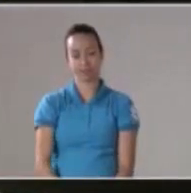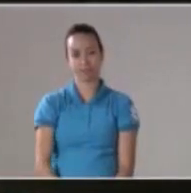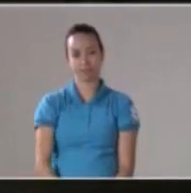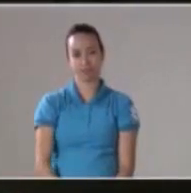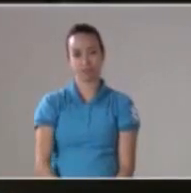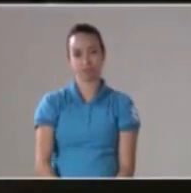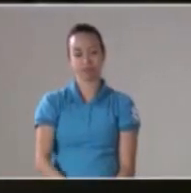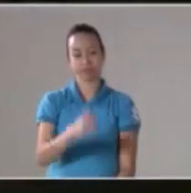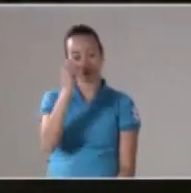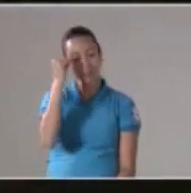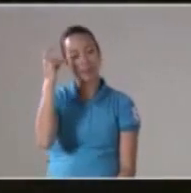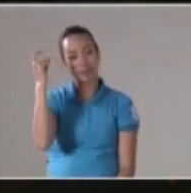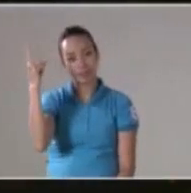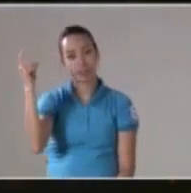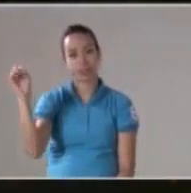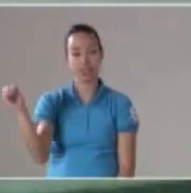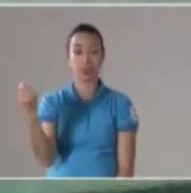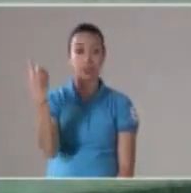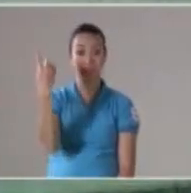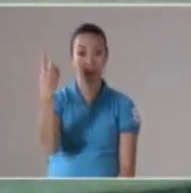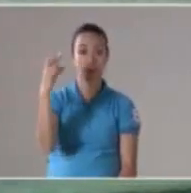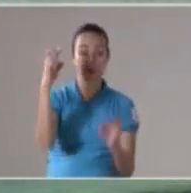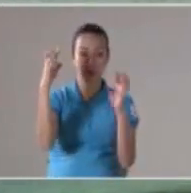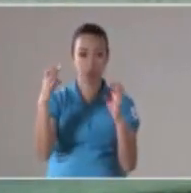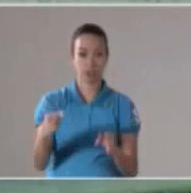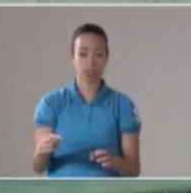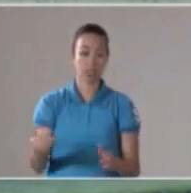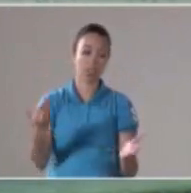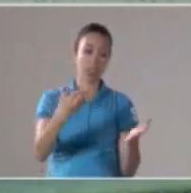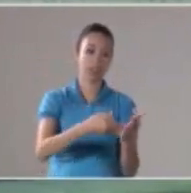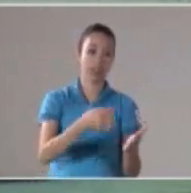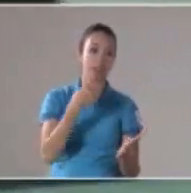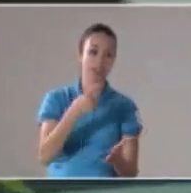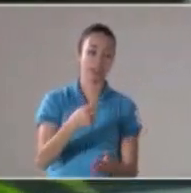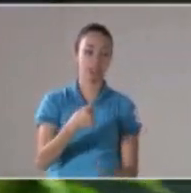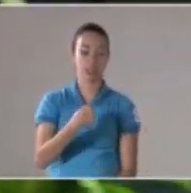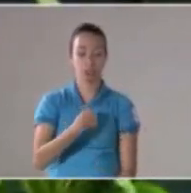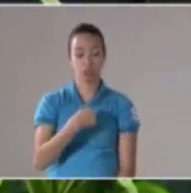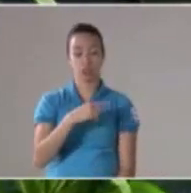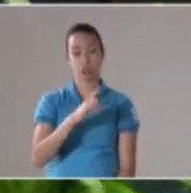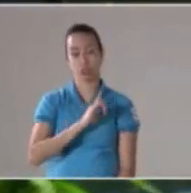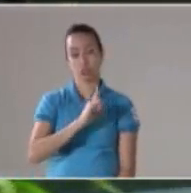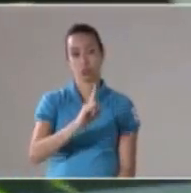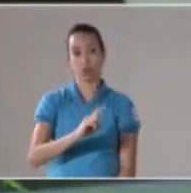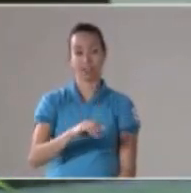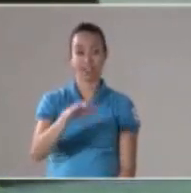Imagínense que alguien llegaba y le decía, mucho gusto, Zacarías Iscariote.